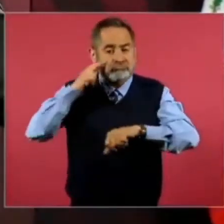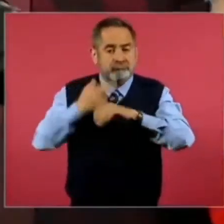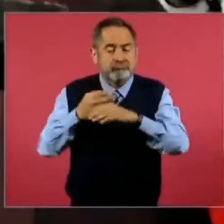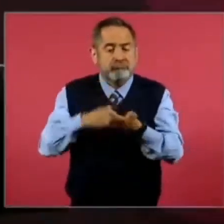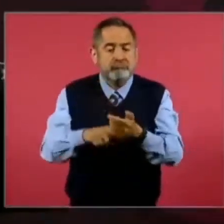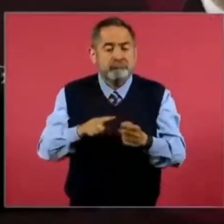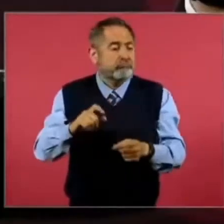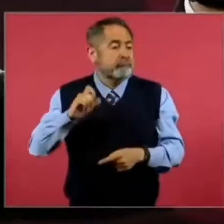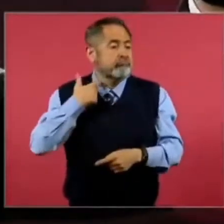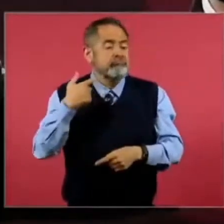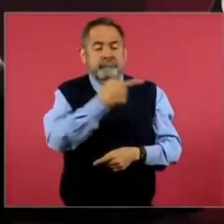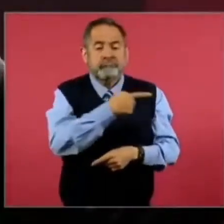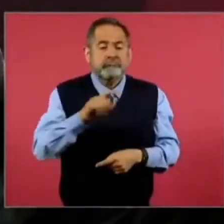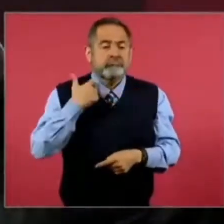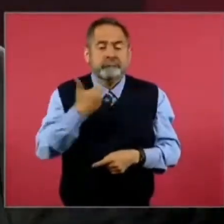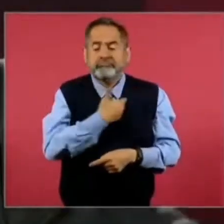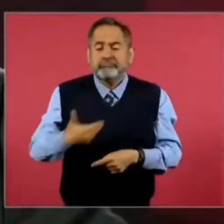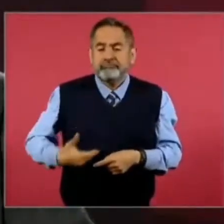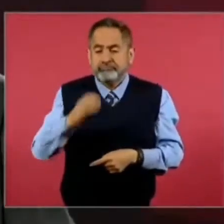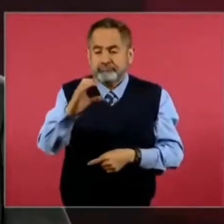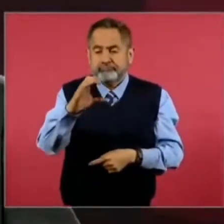Salinas